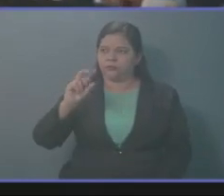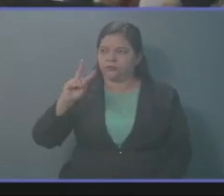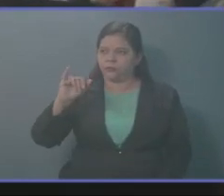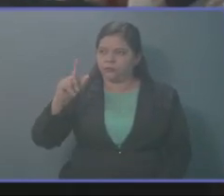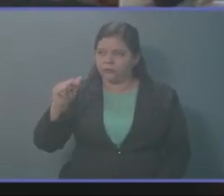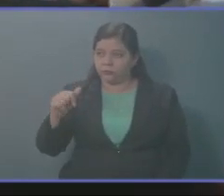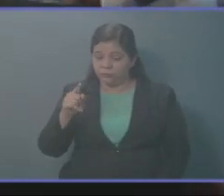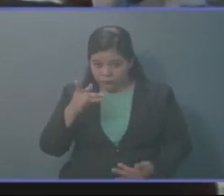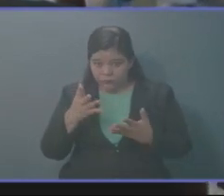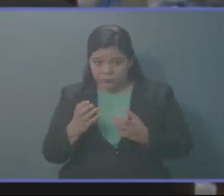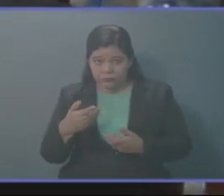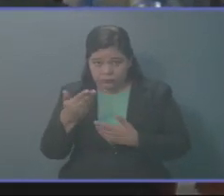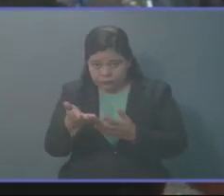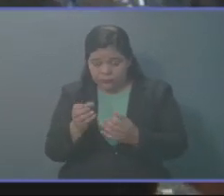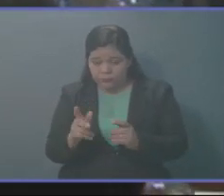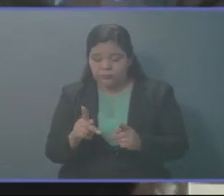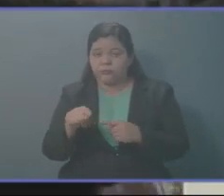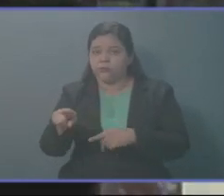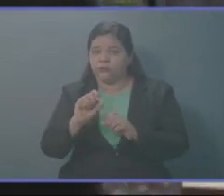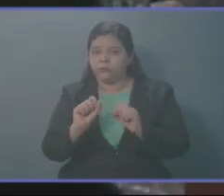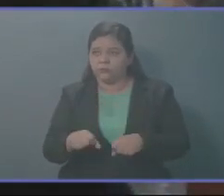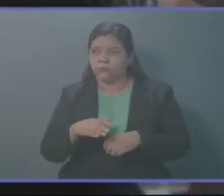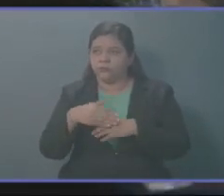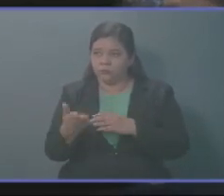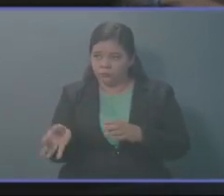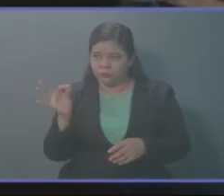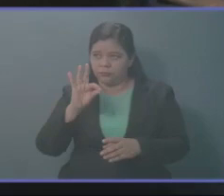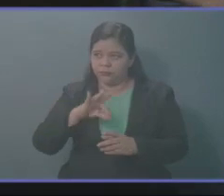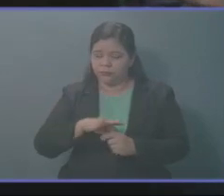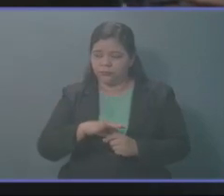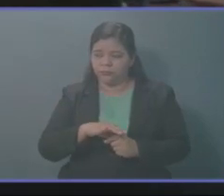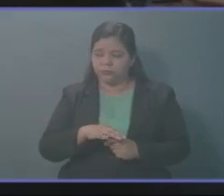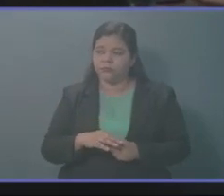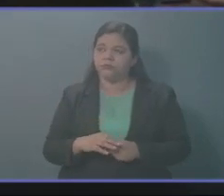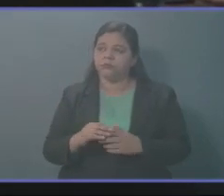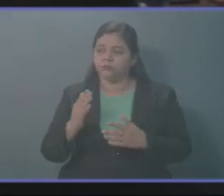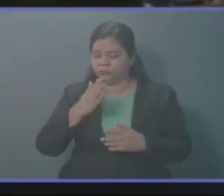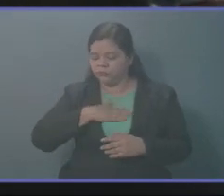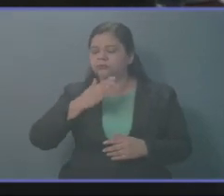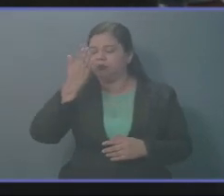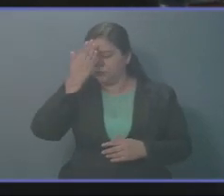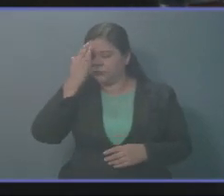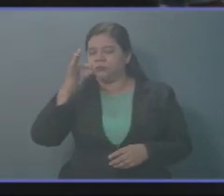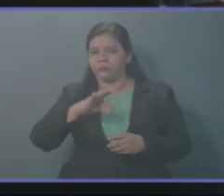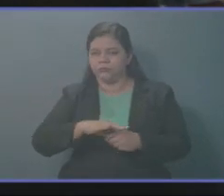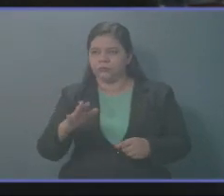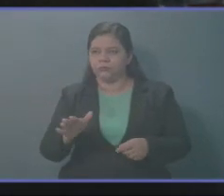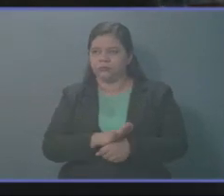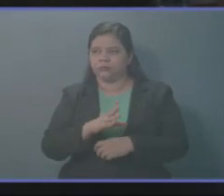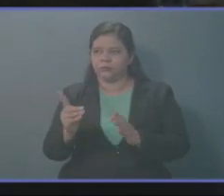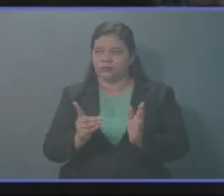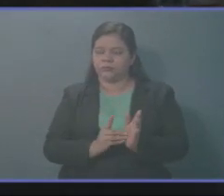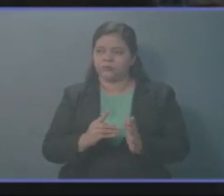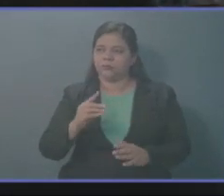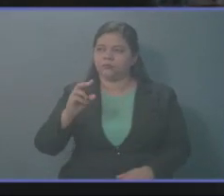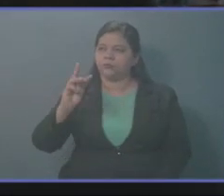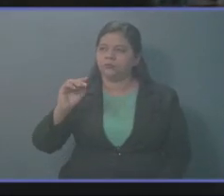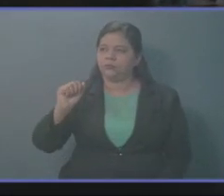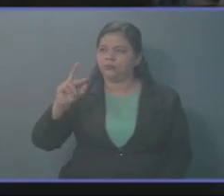vamos a dárselos para que ahí voy a someter la votación, ¿verdad? Porque entiendo que hay votos. Diputado